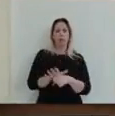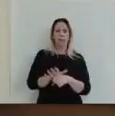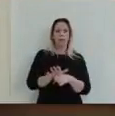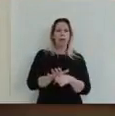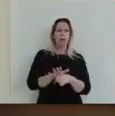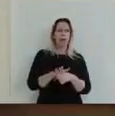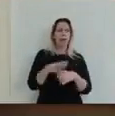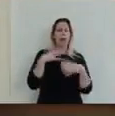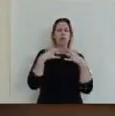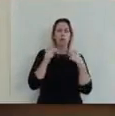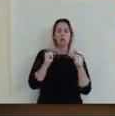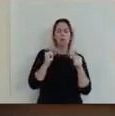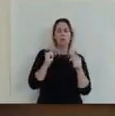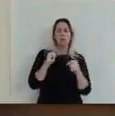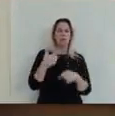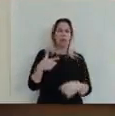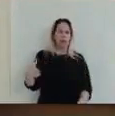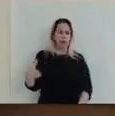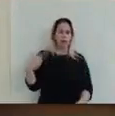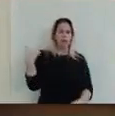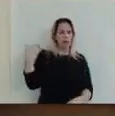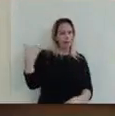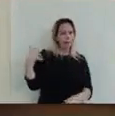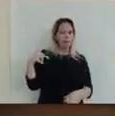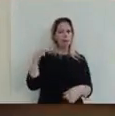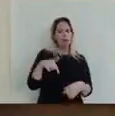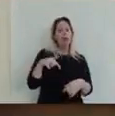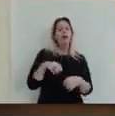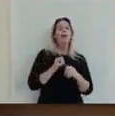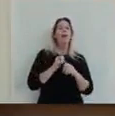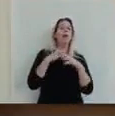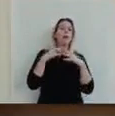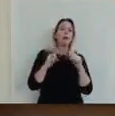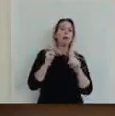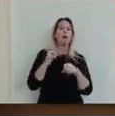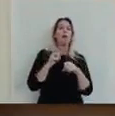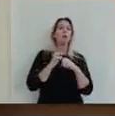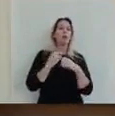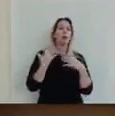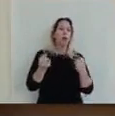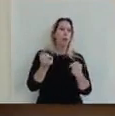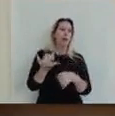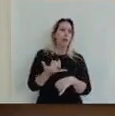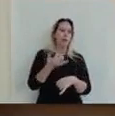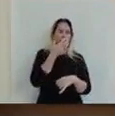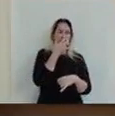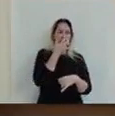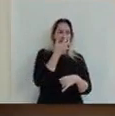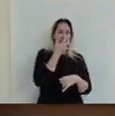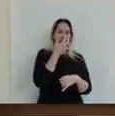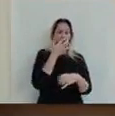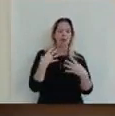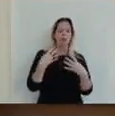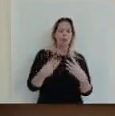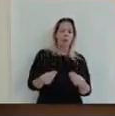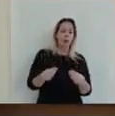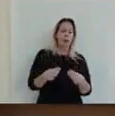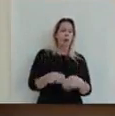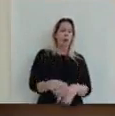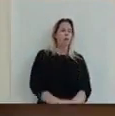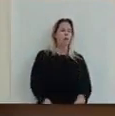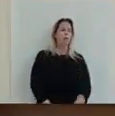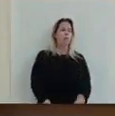Estuvimos, participamos y dimos la situación, dimos nuestro parecer ante la comisión de